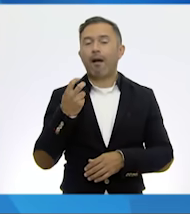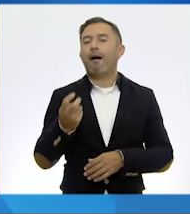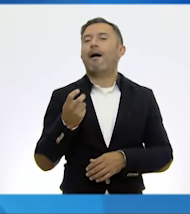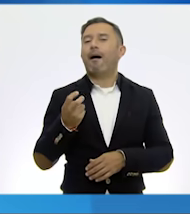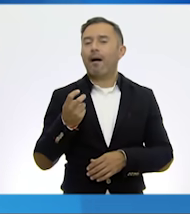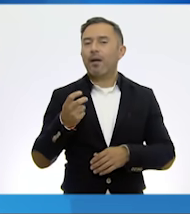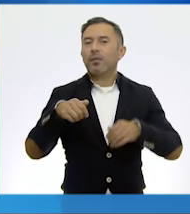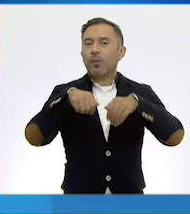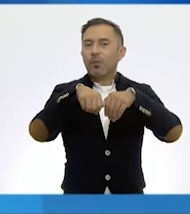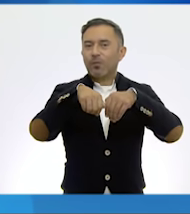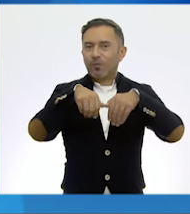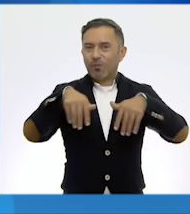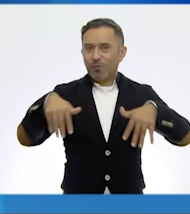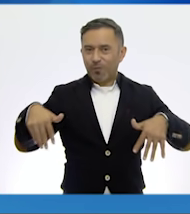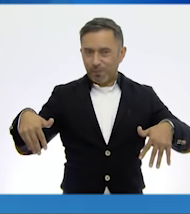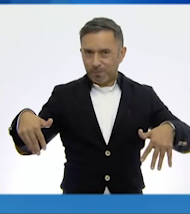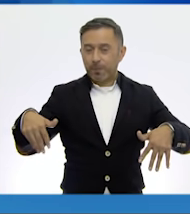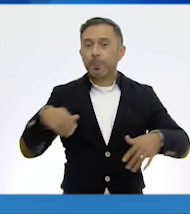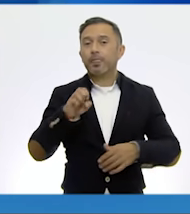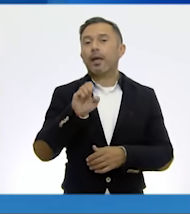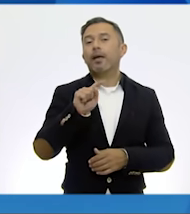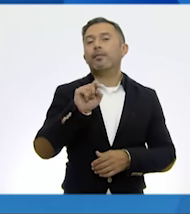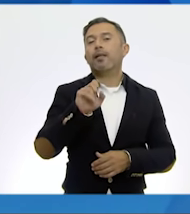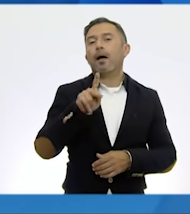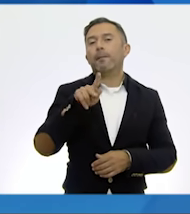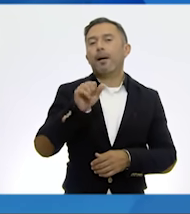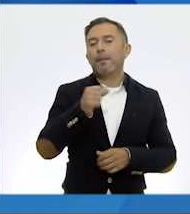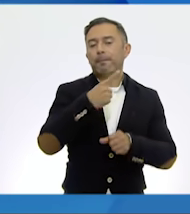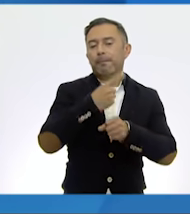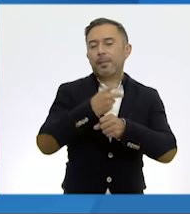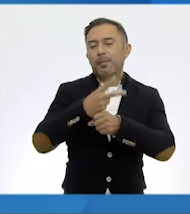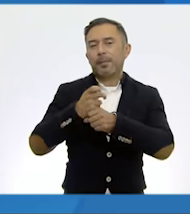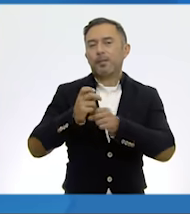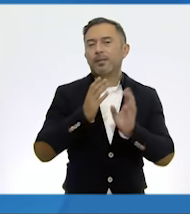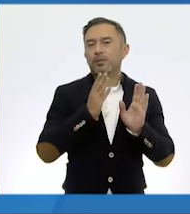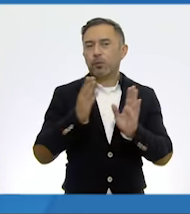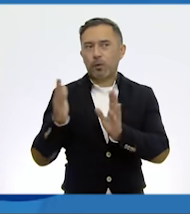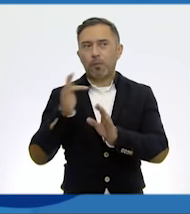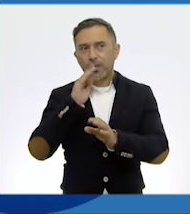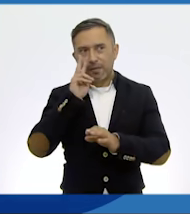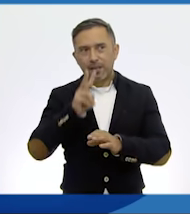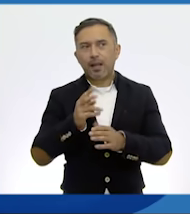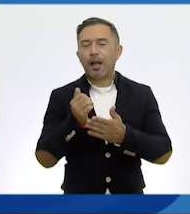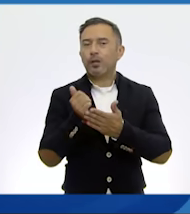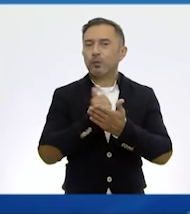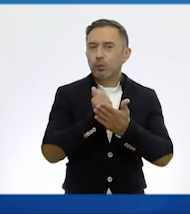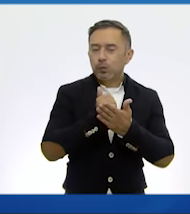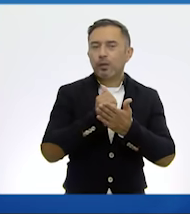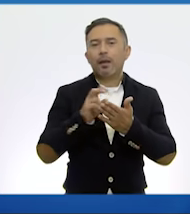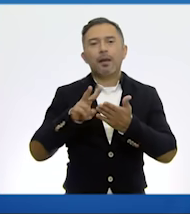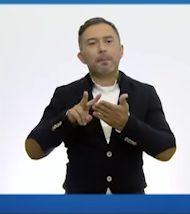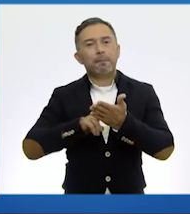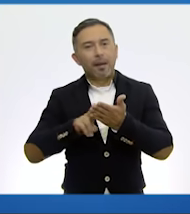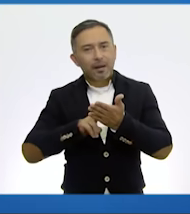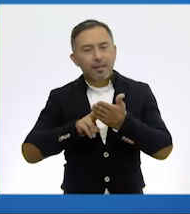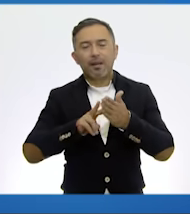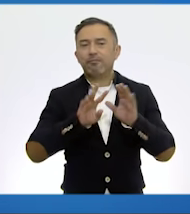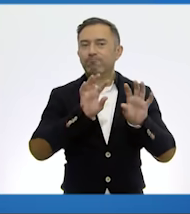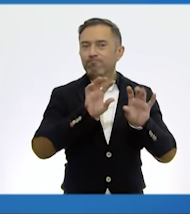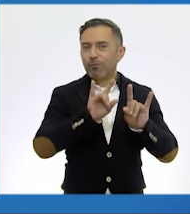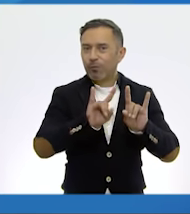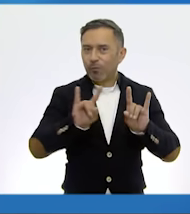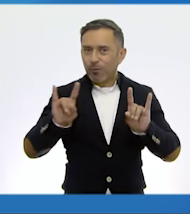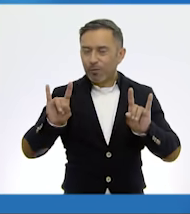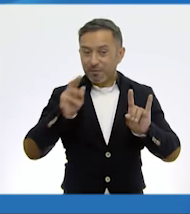etapas de la evolución de los ciclones estamos viendo en color azul y verde información resaltada. Ya viste cómo en las imágenes,